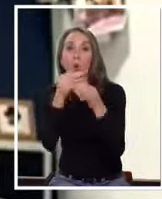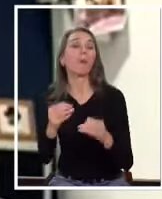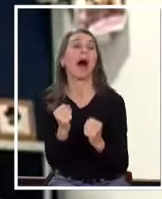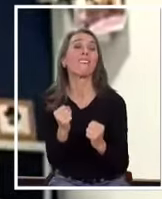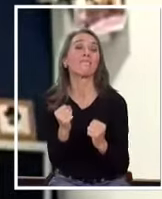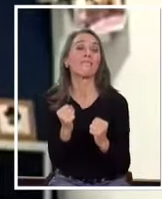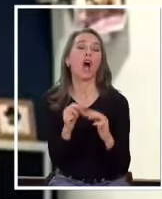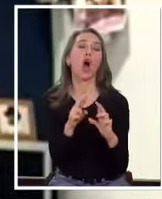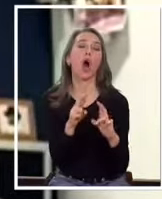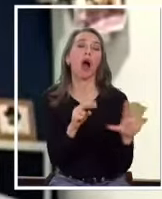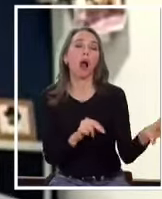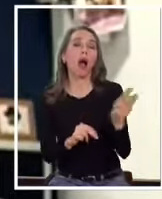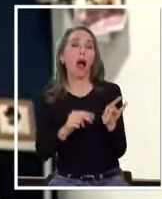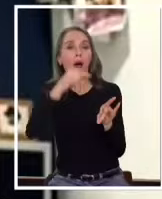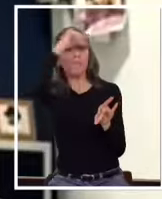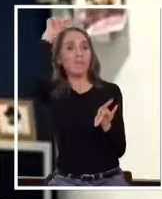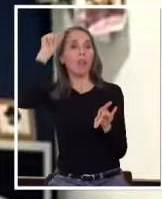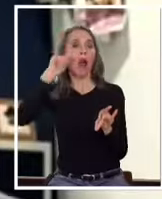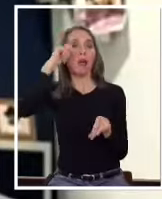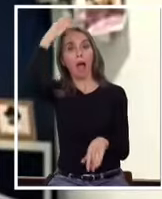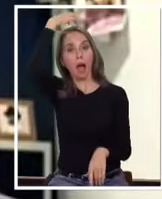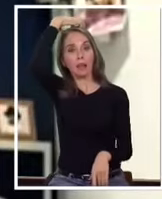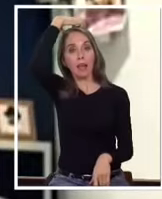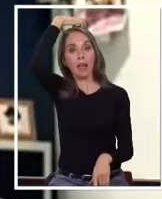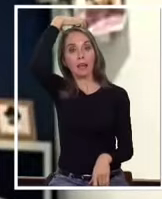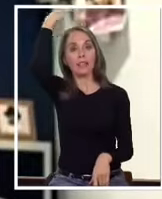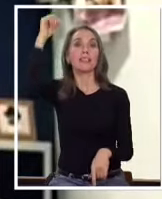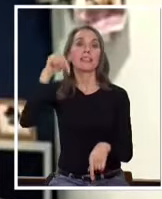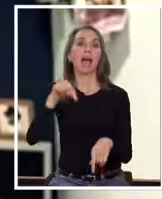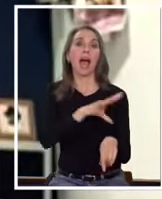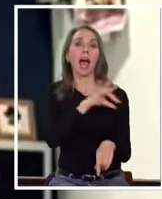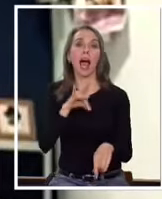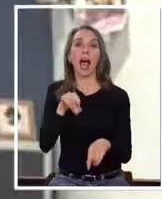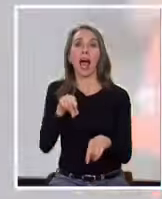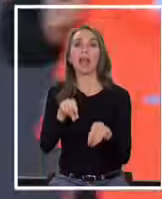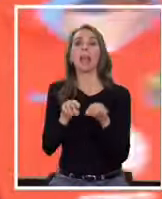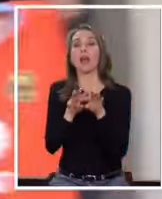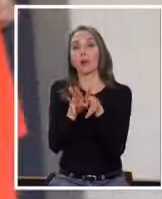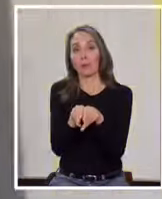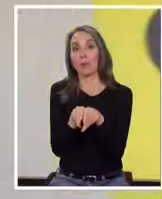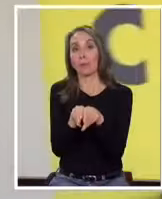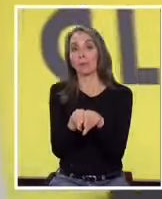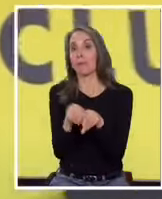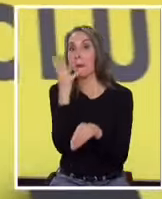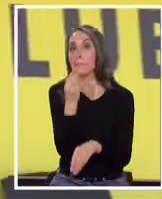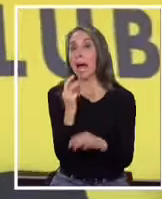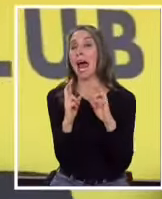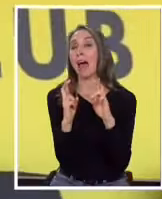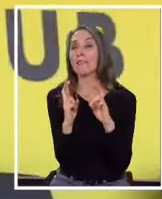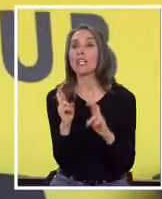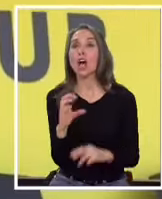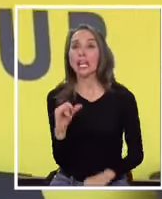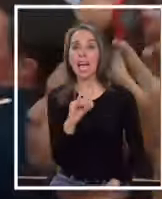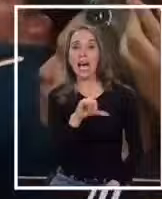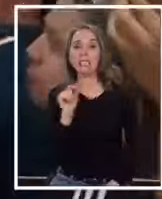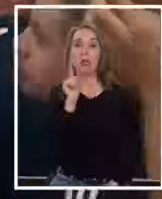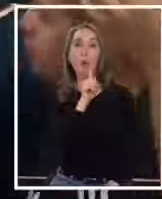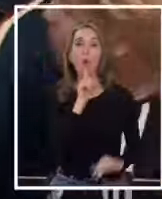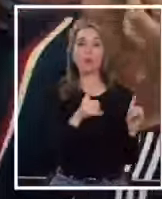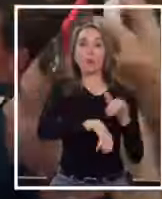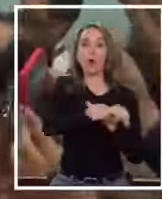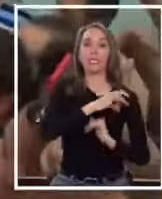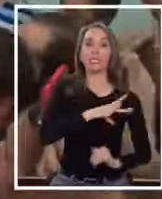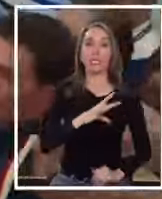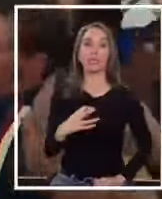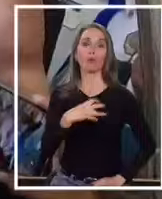que pueda venir Arturo Vidal, el rey Arturo, a la institución. Sería maravilloso. Nicolás Castillo fue el último chileno en